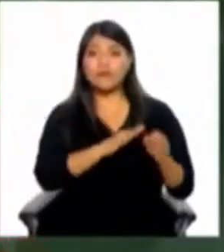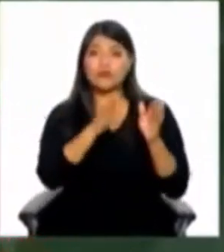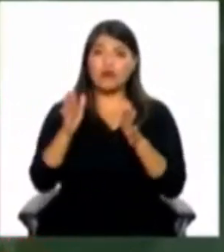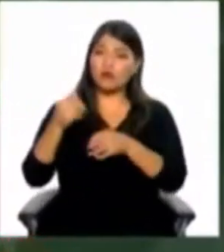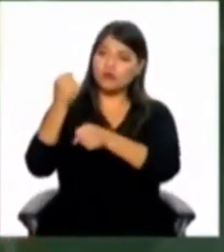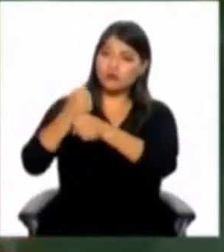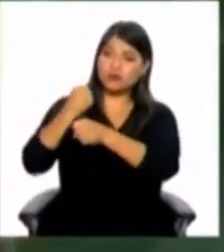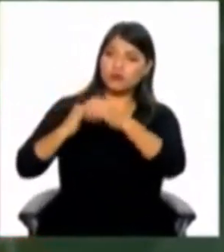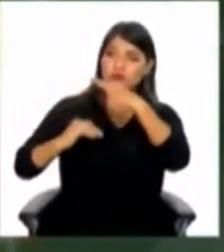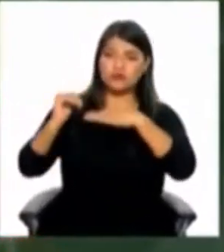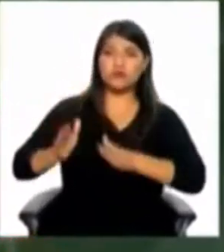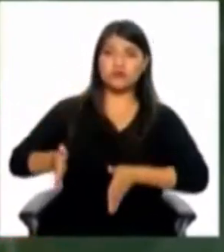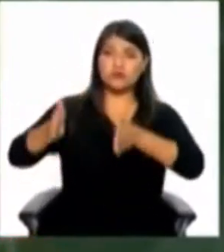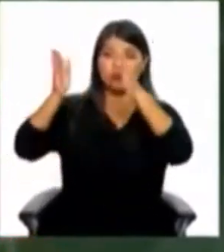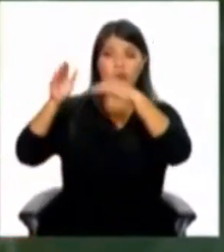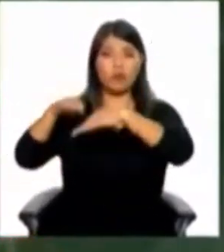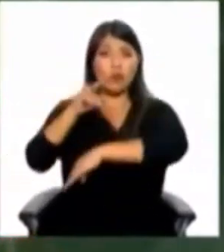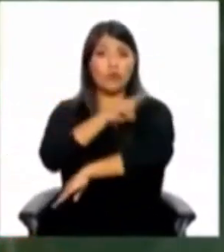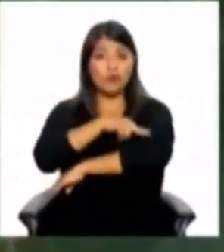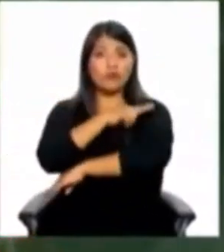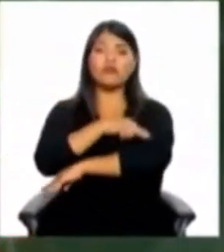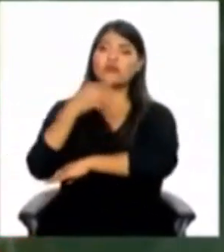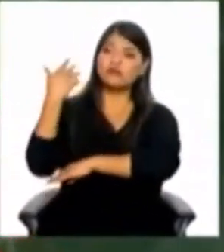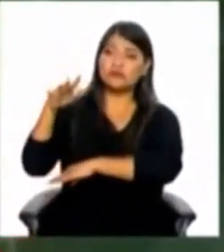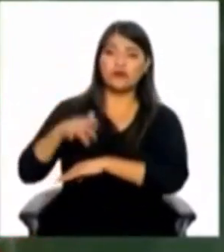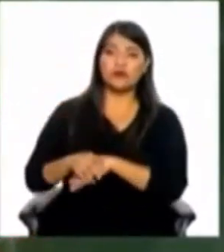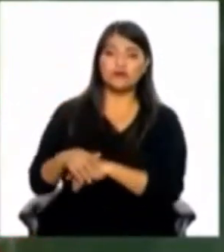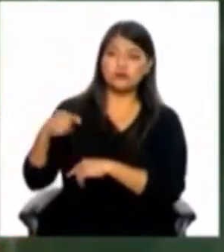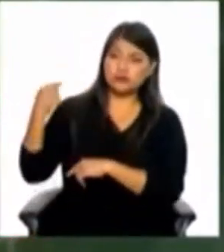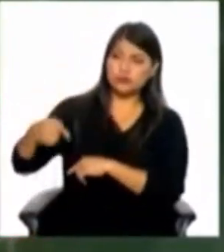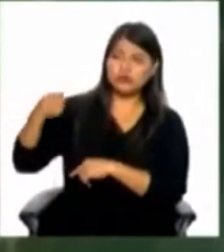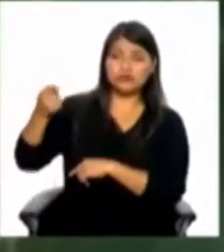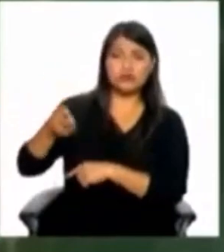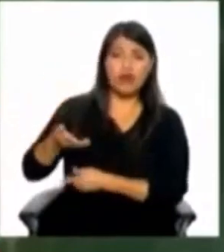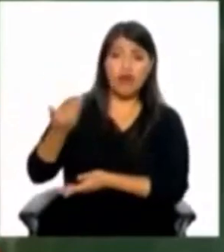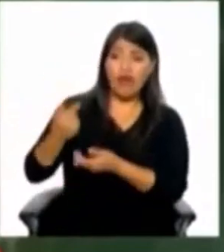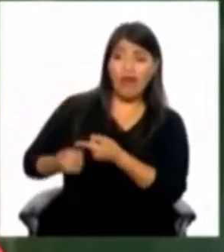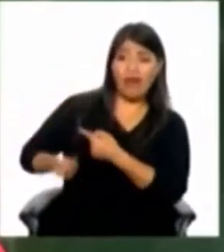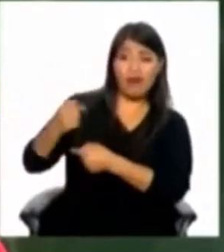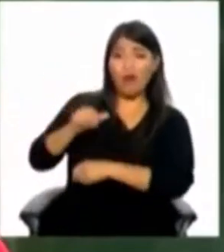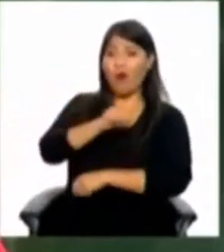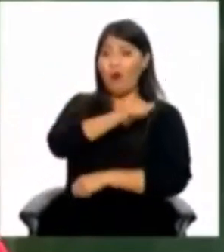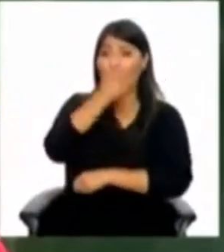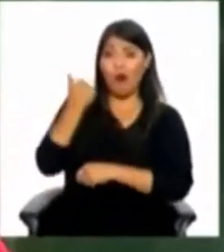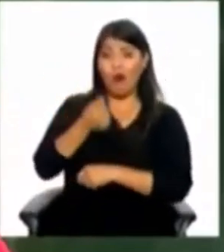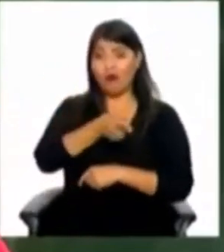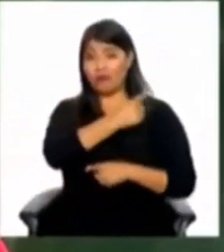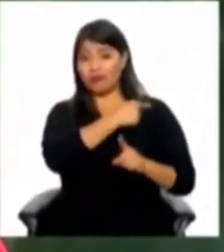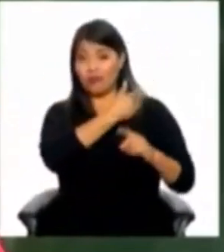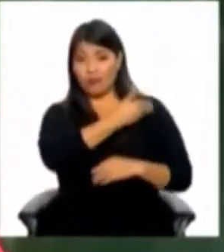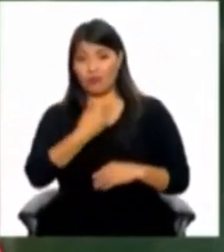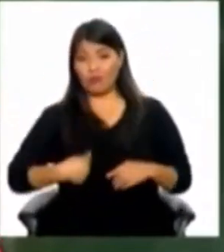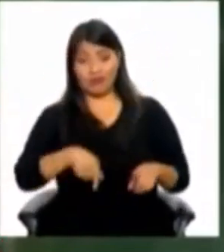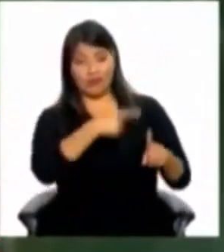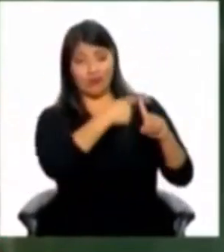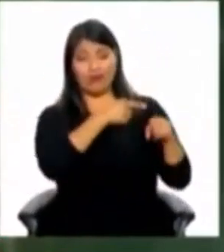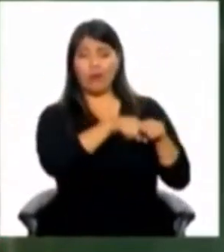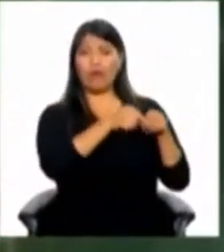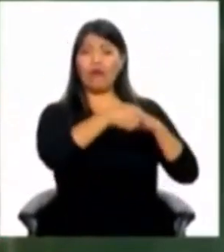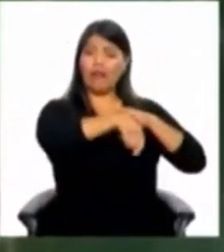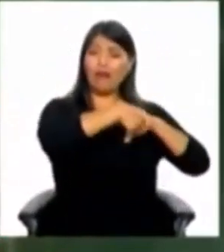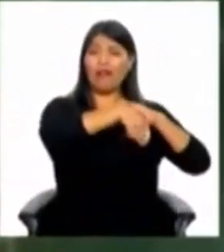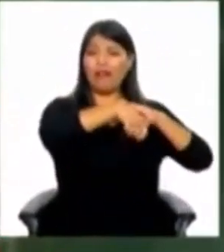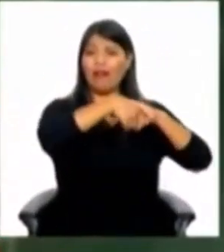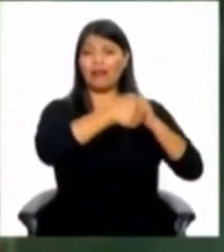hospitales paralizados por la desidia de los que me antecedieron en el gobierno y también por la corrupción, que es